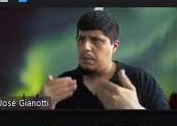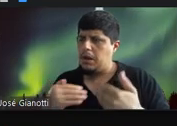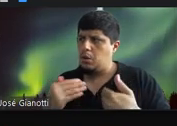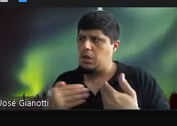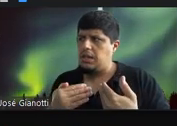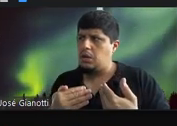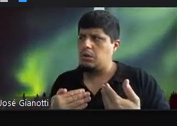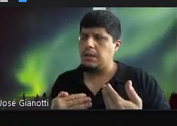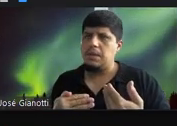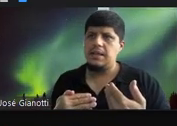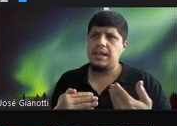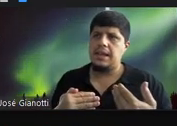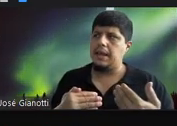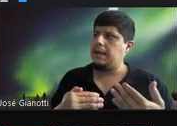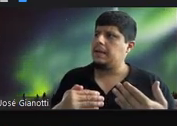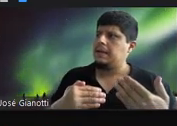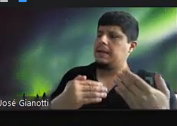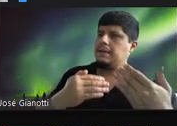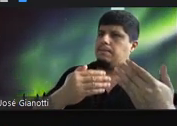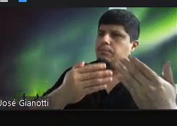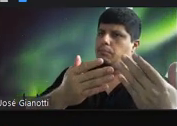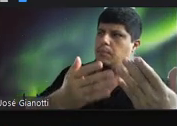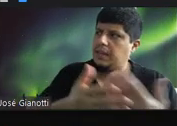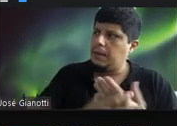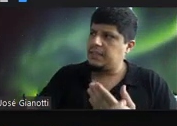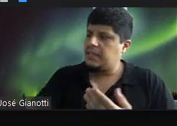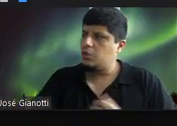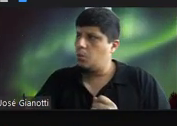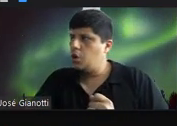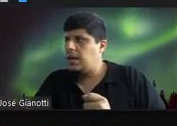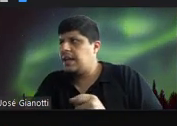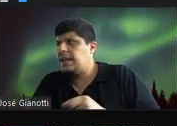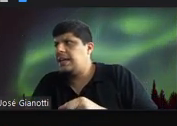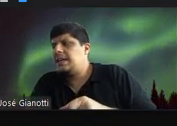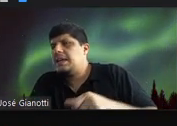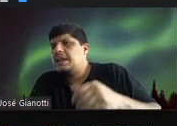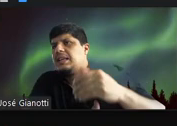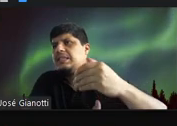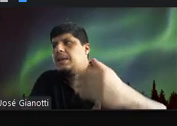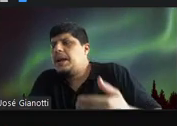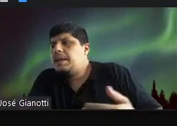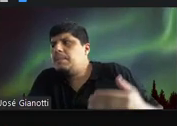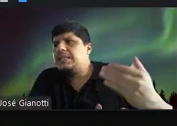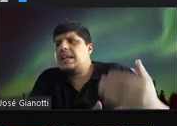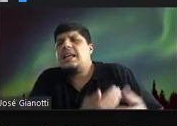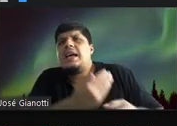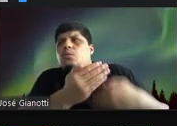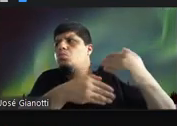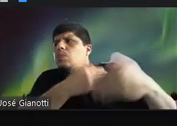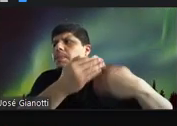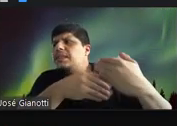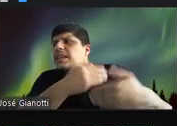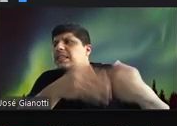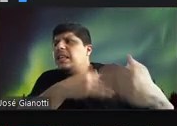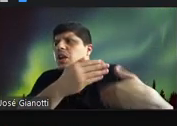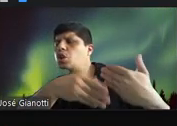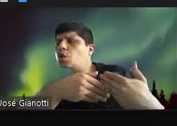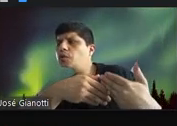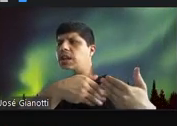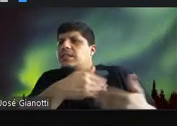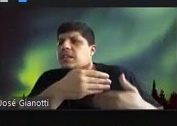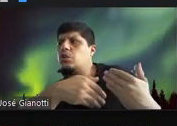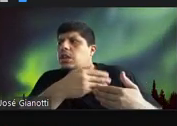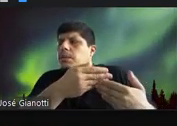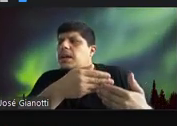pero primero indico también de que Mirta Vázquez comunica que se van a empezar a dar una especie de ciclo